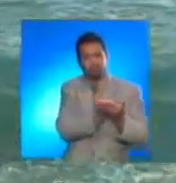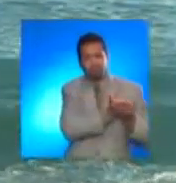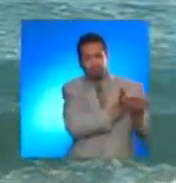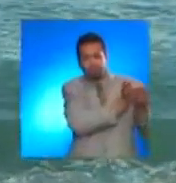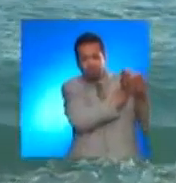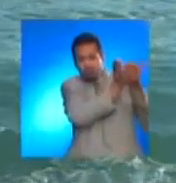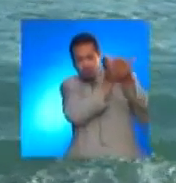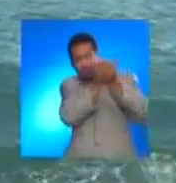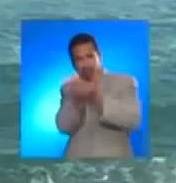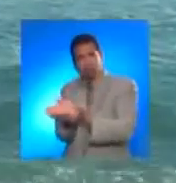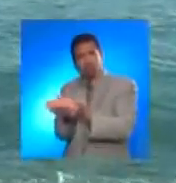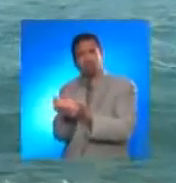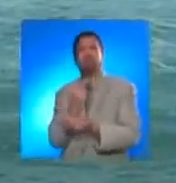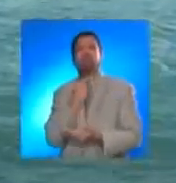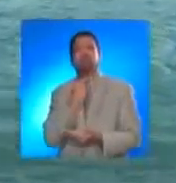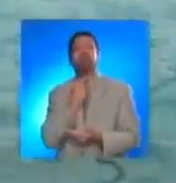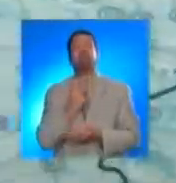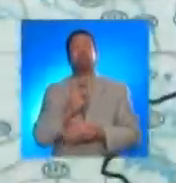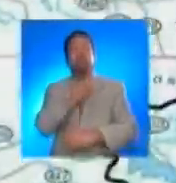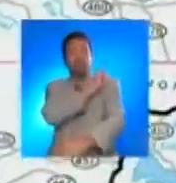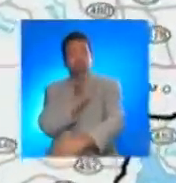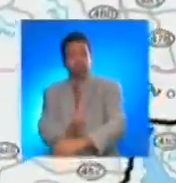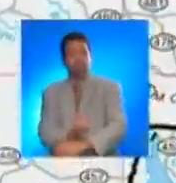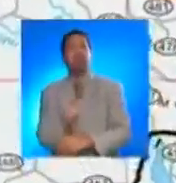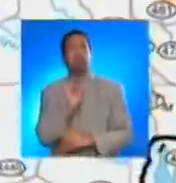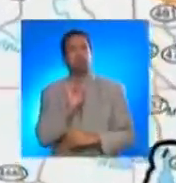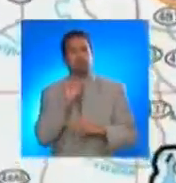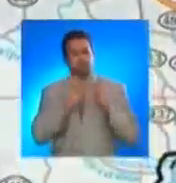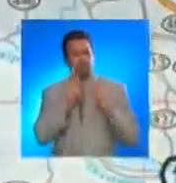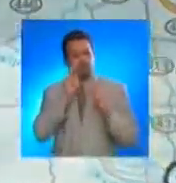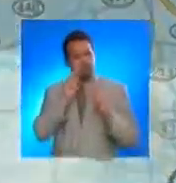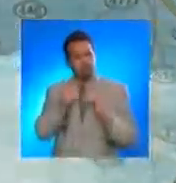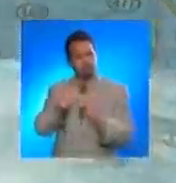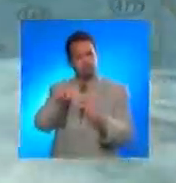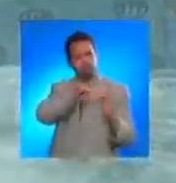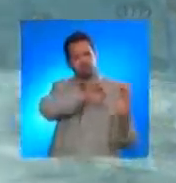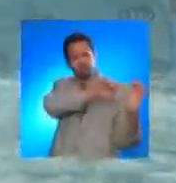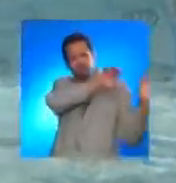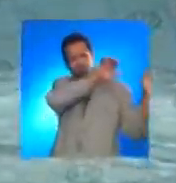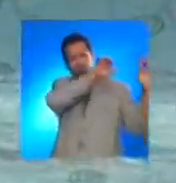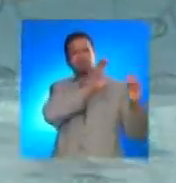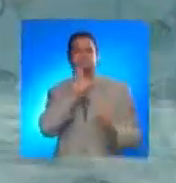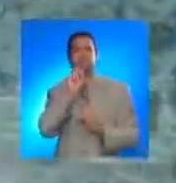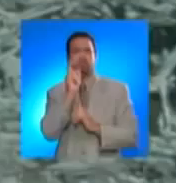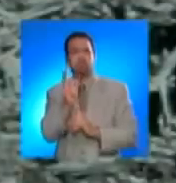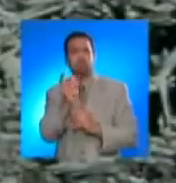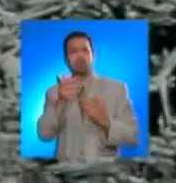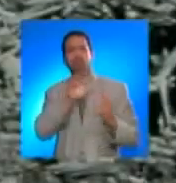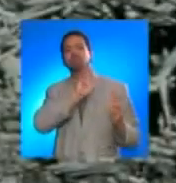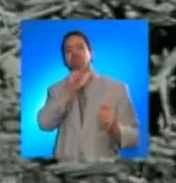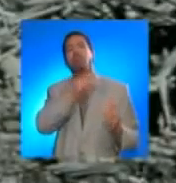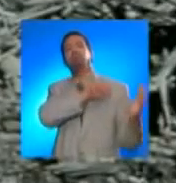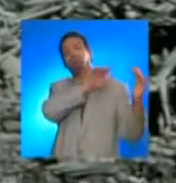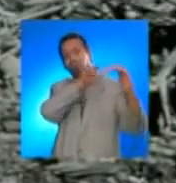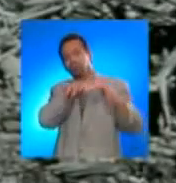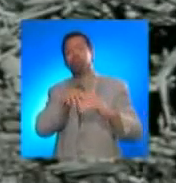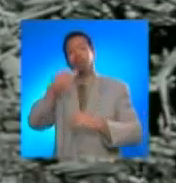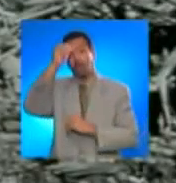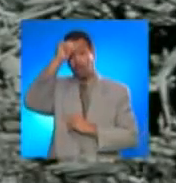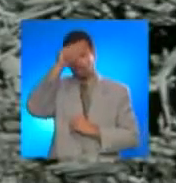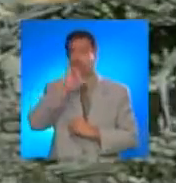y arrastrar viviendas hacia la bahía. En Boquerón, Cabo Rojo, la ola llegó a tener 3 pies de altura. El mar